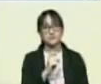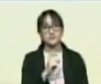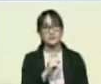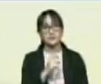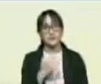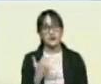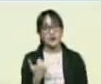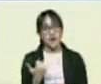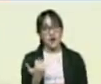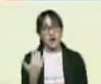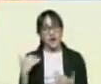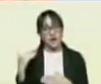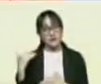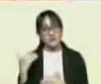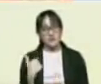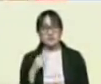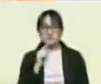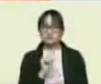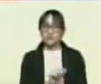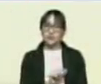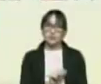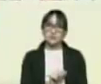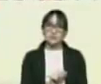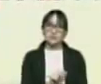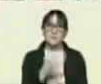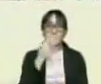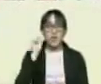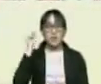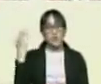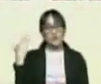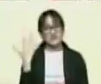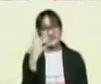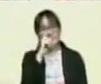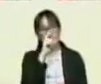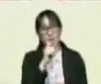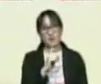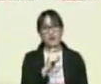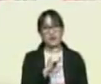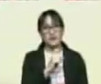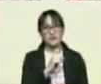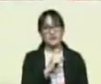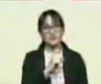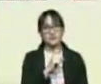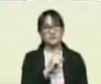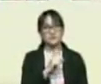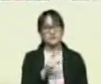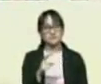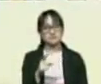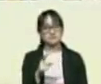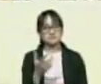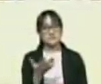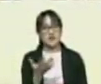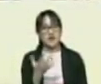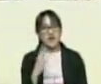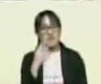Y yo le dije que el Maduro de hace 5 años era un novato